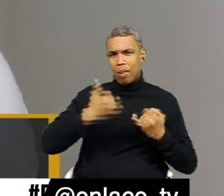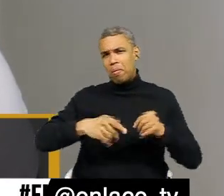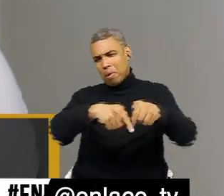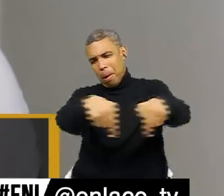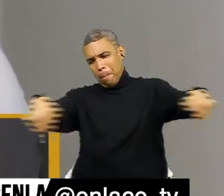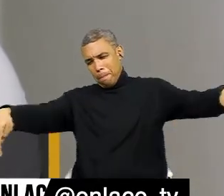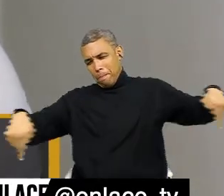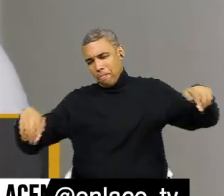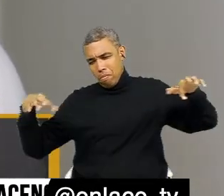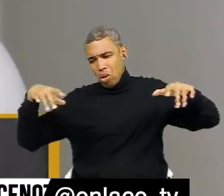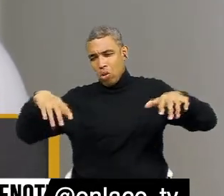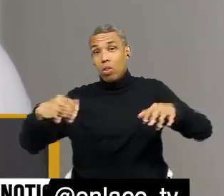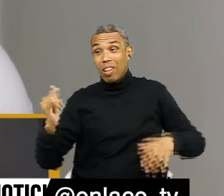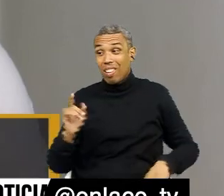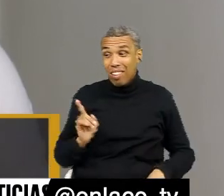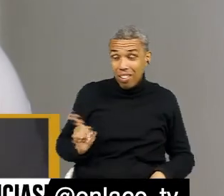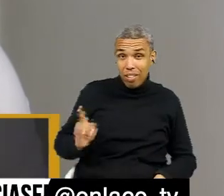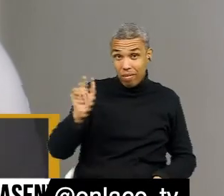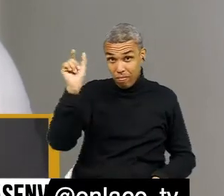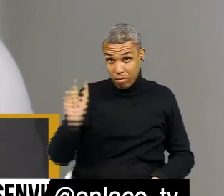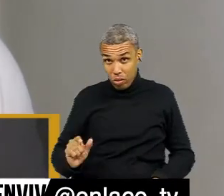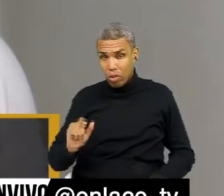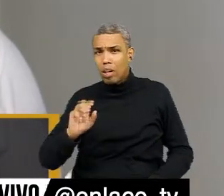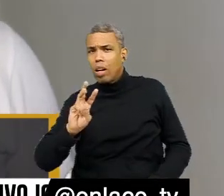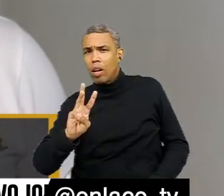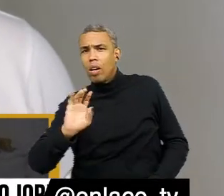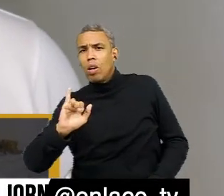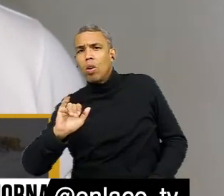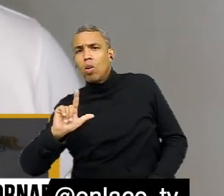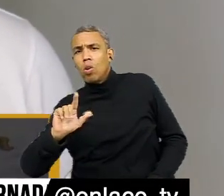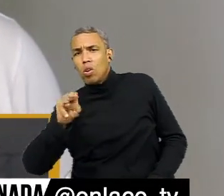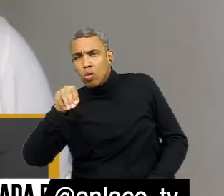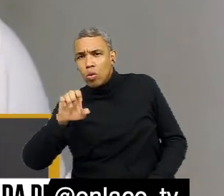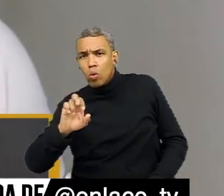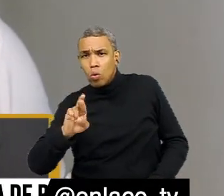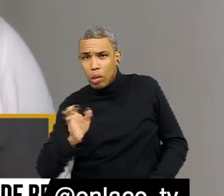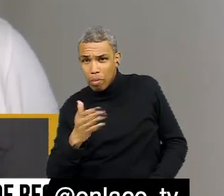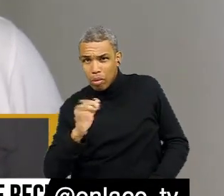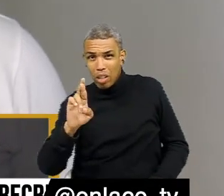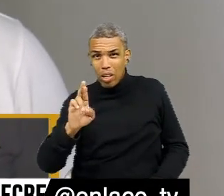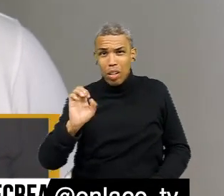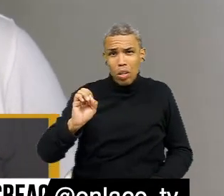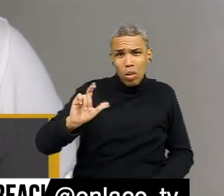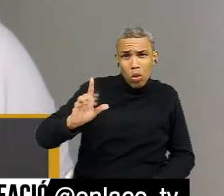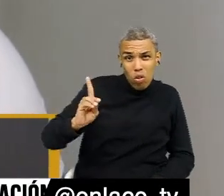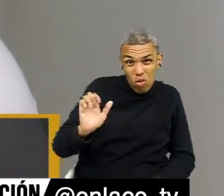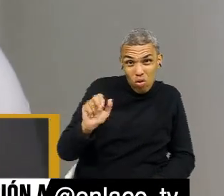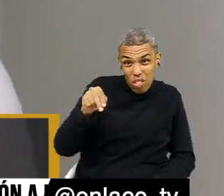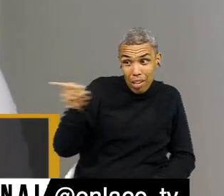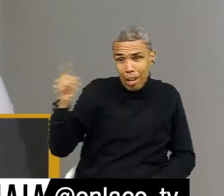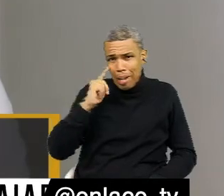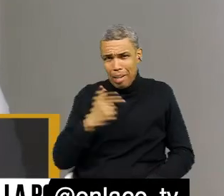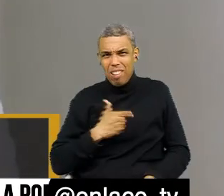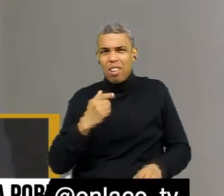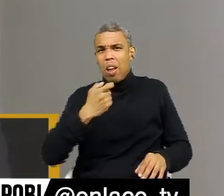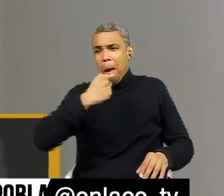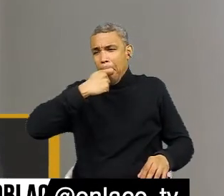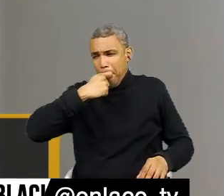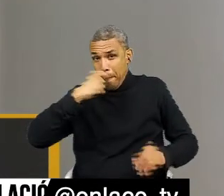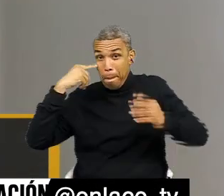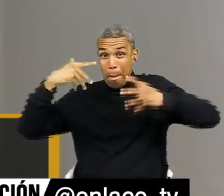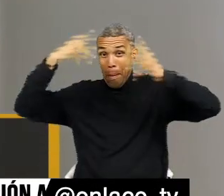del árbitro FIFA Wilmar Roldán, un importante árbitro de nuestro país y a nivel internacional. A esta hora nos acompaña el